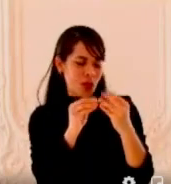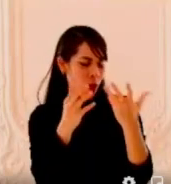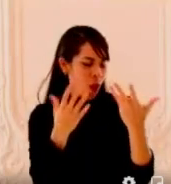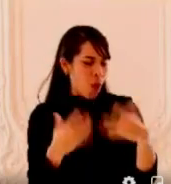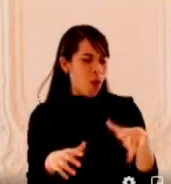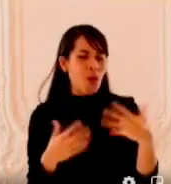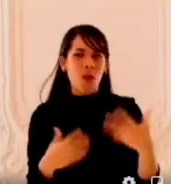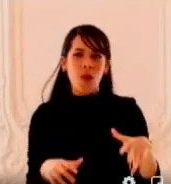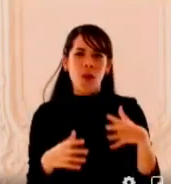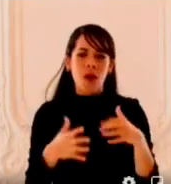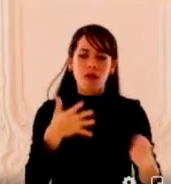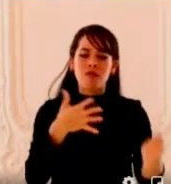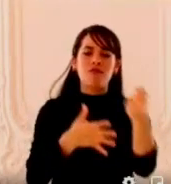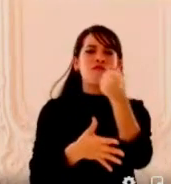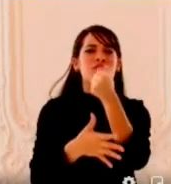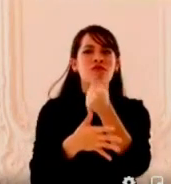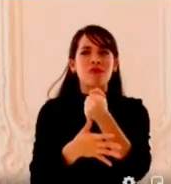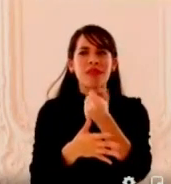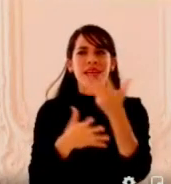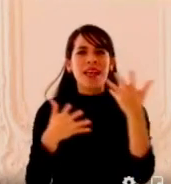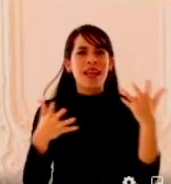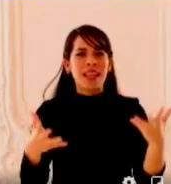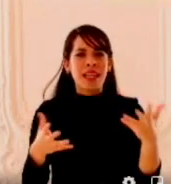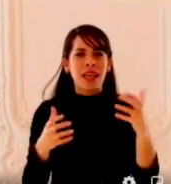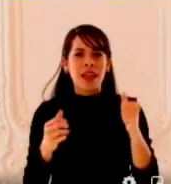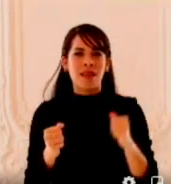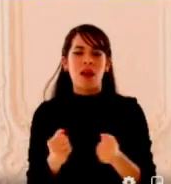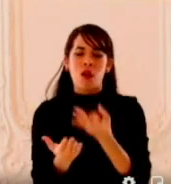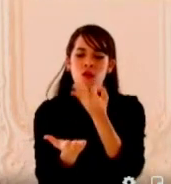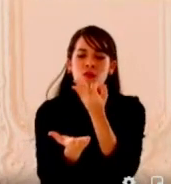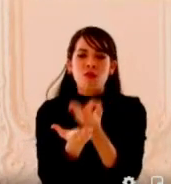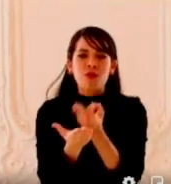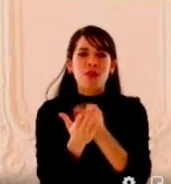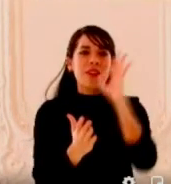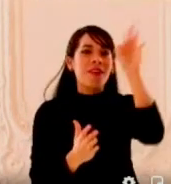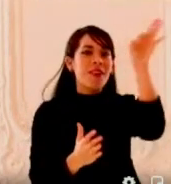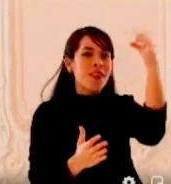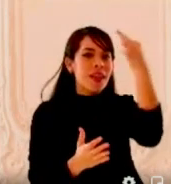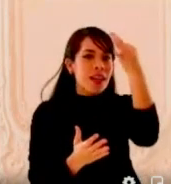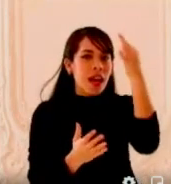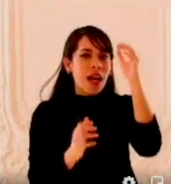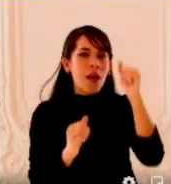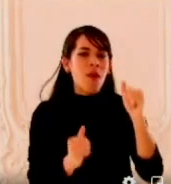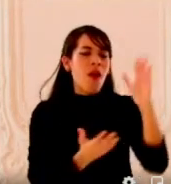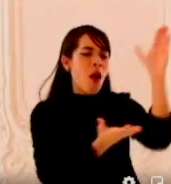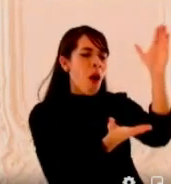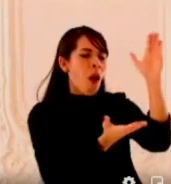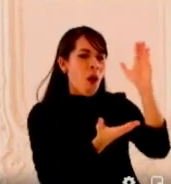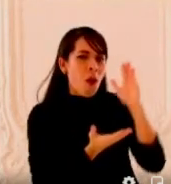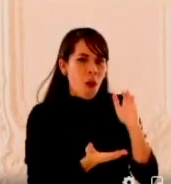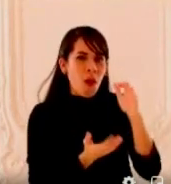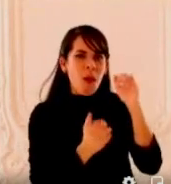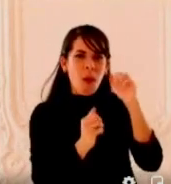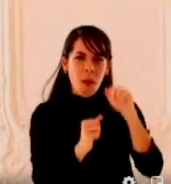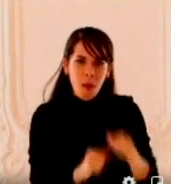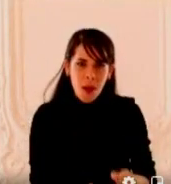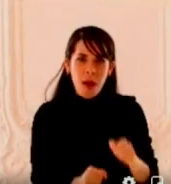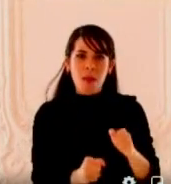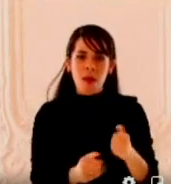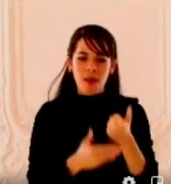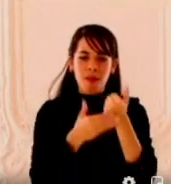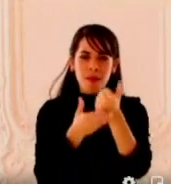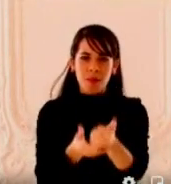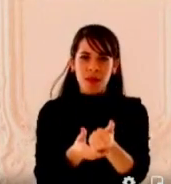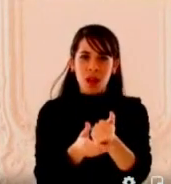definitivamente la prioridad va a ser maximizar los fondos federales que puedan entrar a nuestra isla para todas estas obras, no simplemente en carreteras,